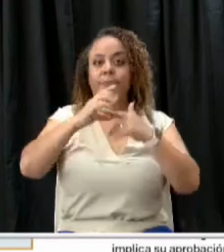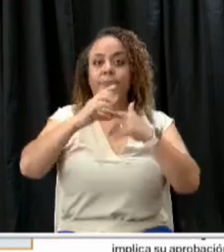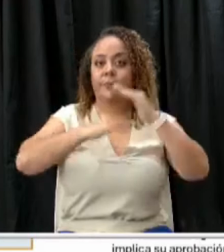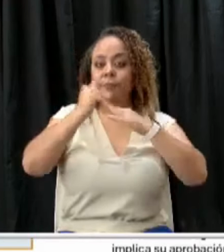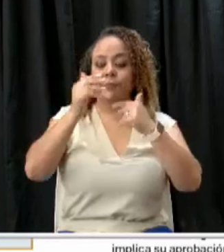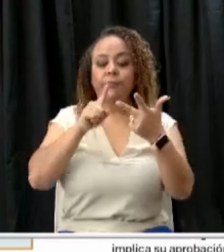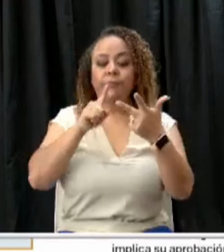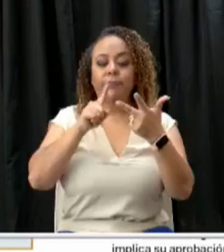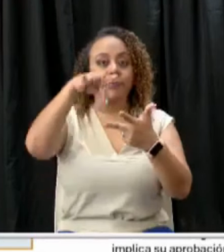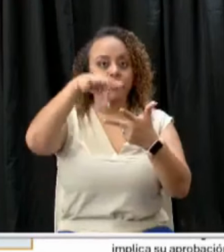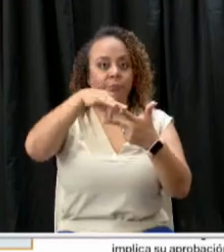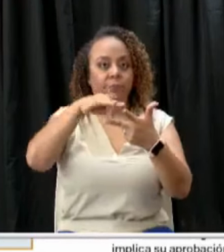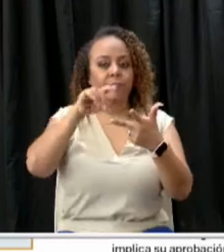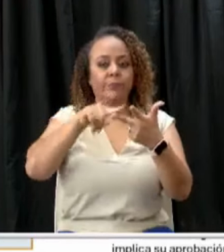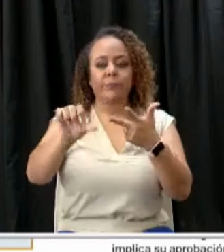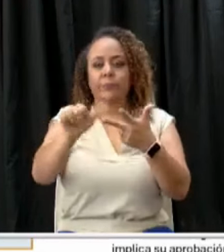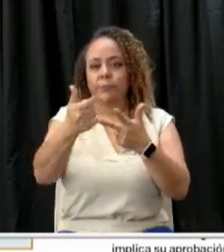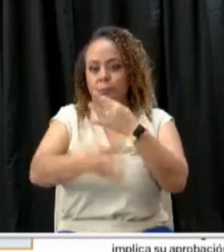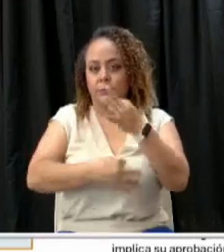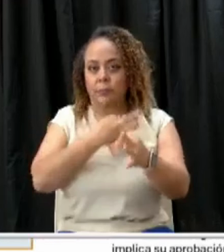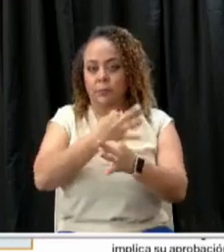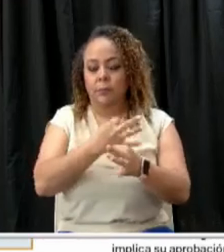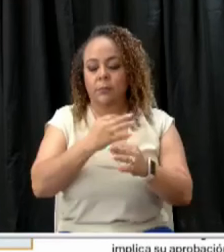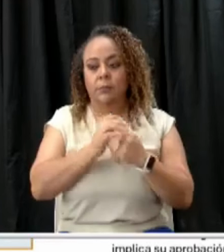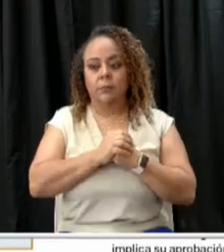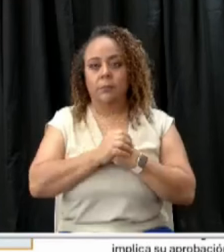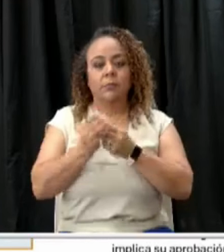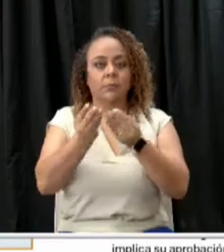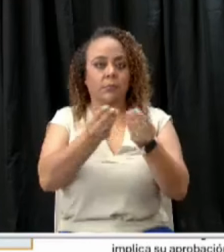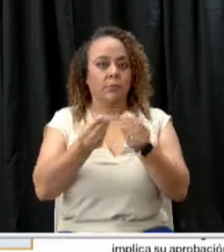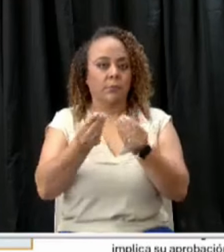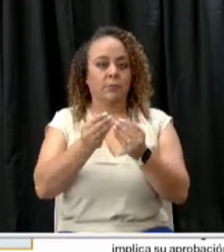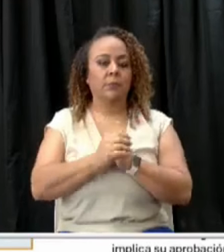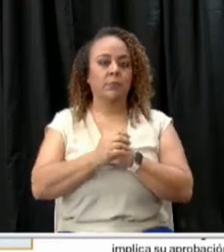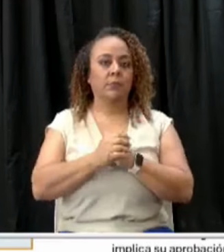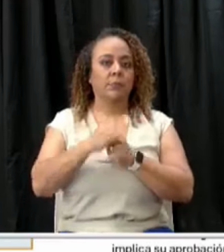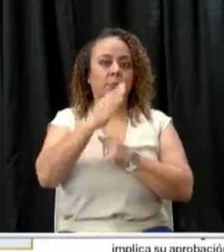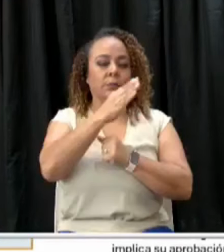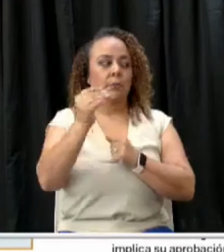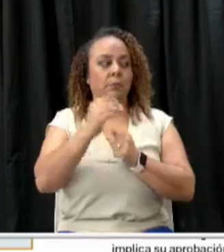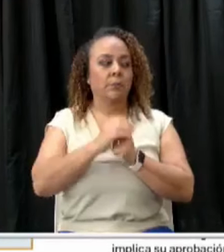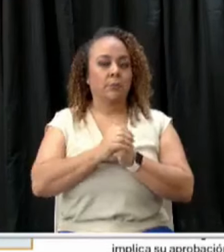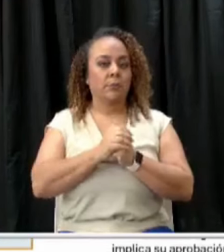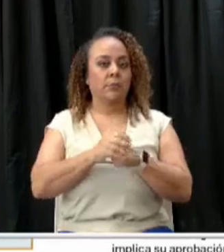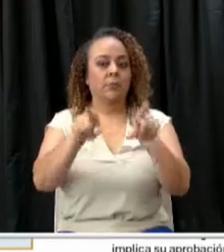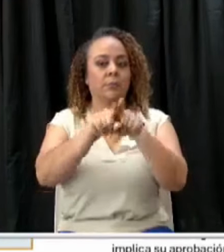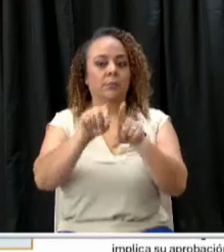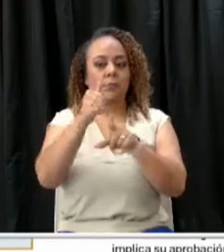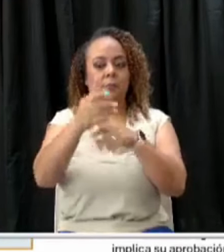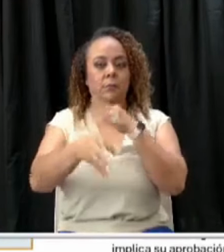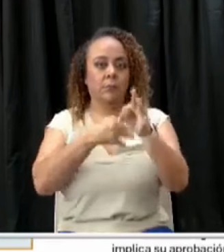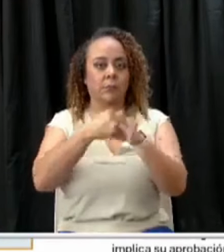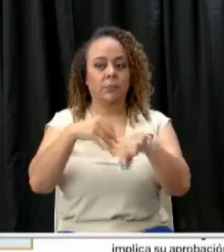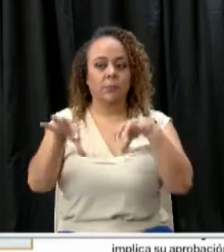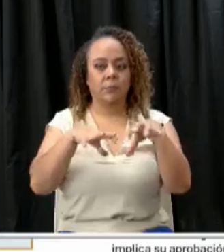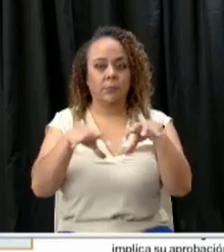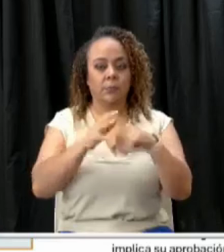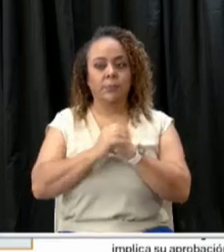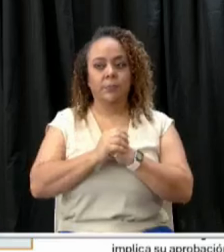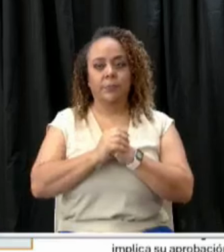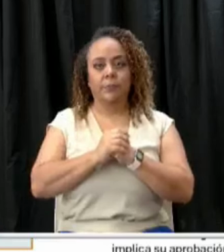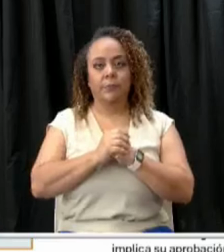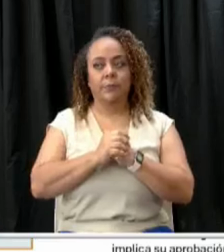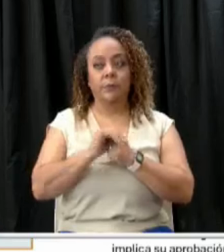a agricultura, pero otros tipos de productos, y también otro tipo de actividades como